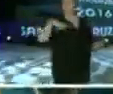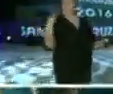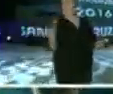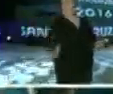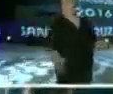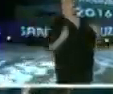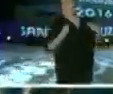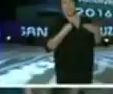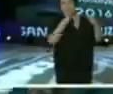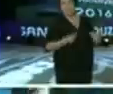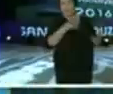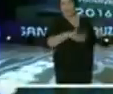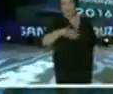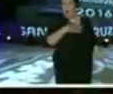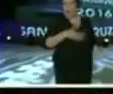nuestra.